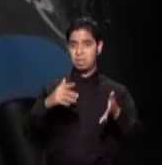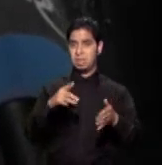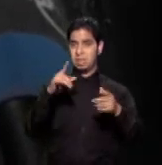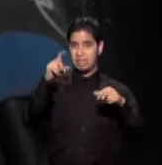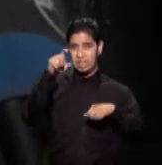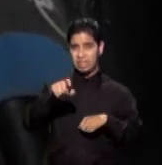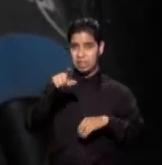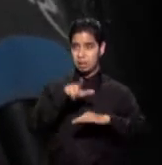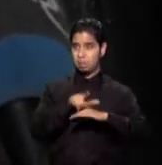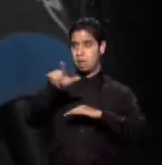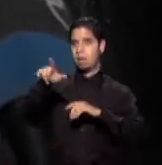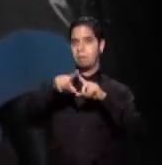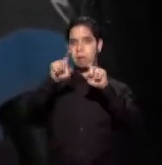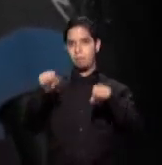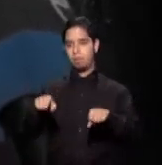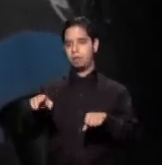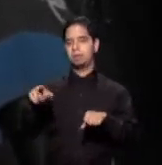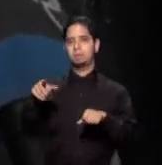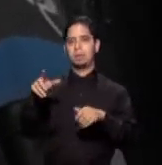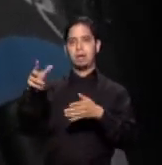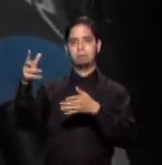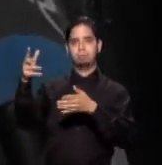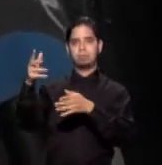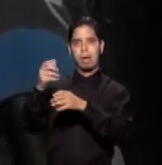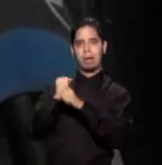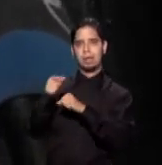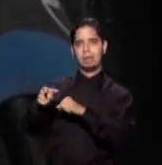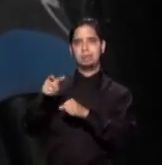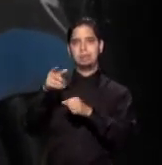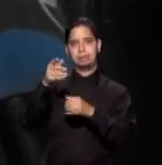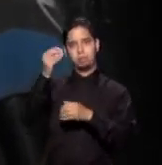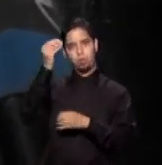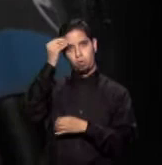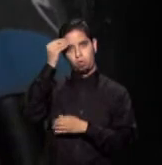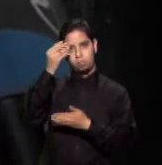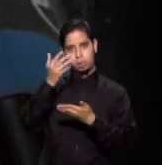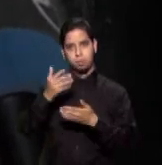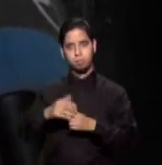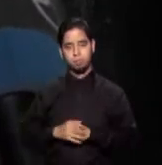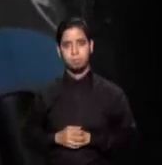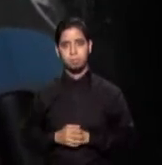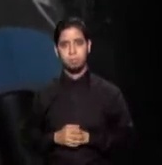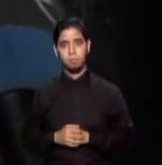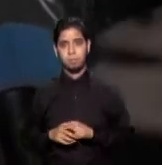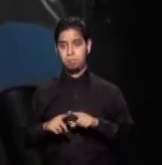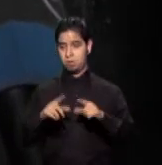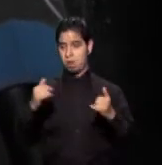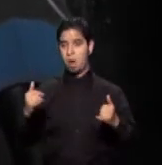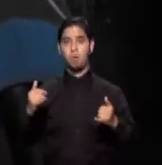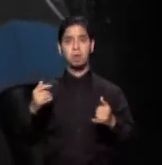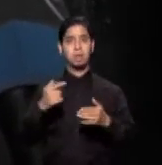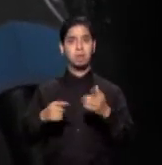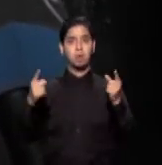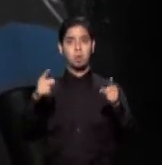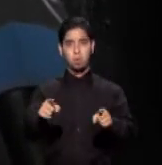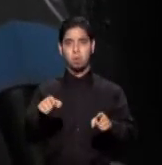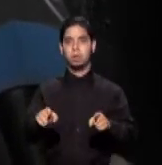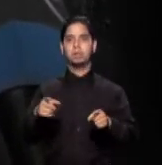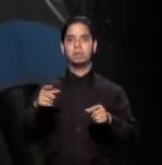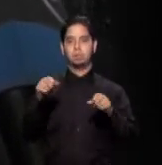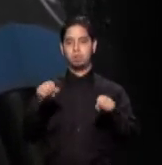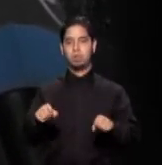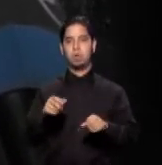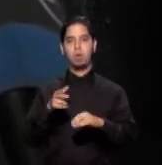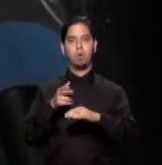son increíbles en estos momentos. En otros países, pues los estudiantes pueden montarse en un carro, ir a un festival en Europa o en